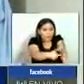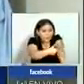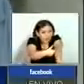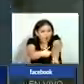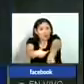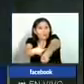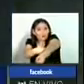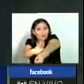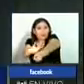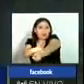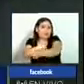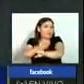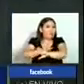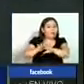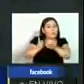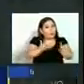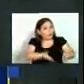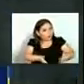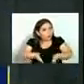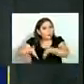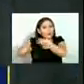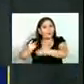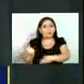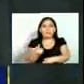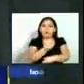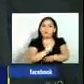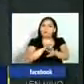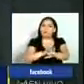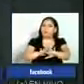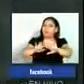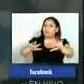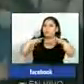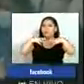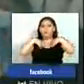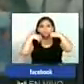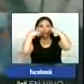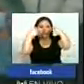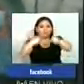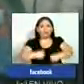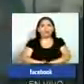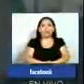han dado el alta a más salvadoreños que vencieron el COVID-19.